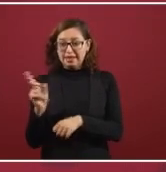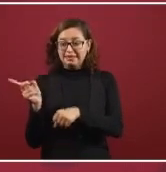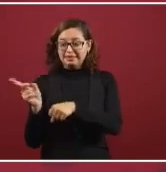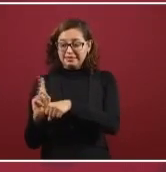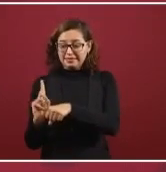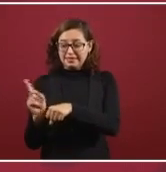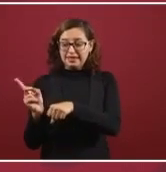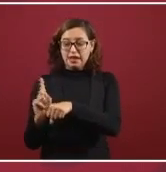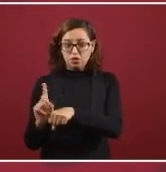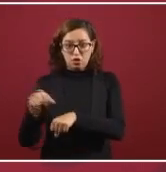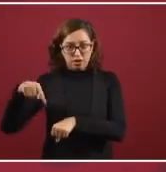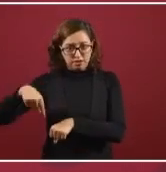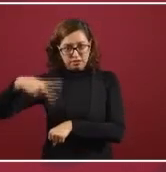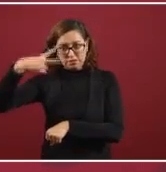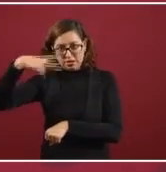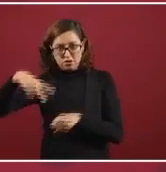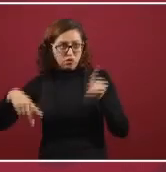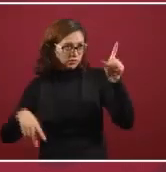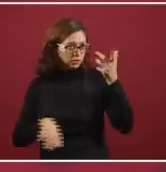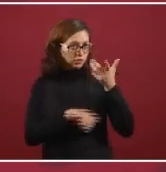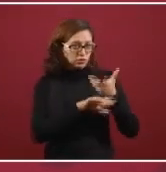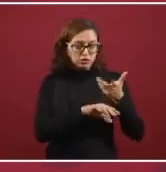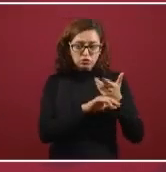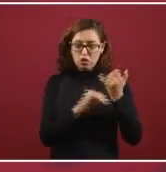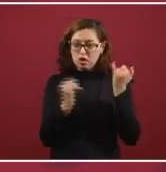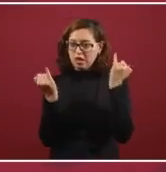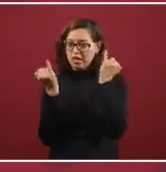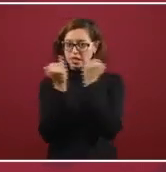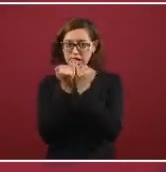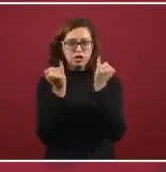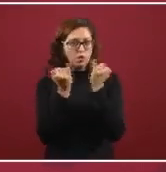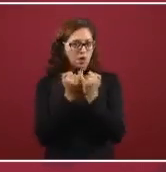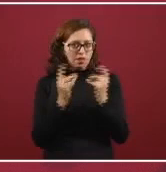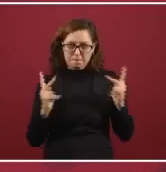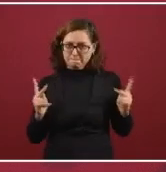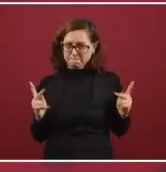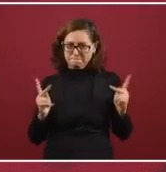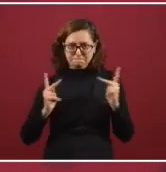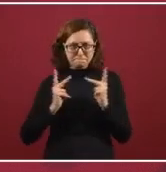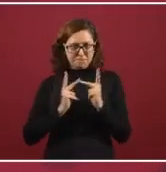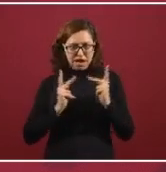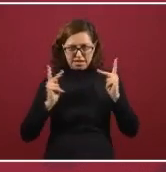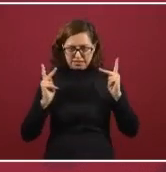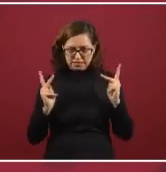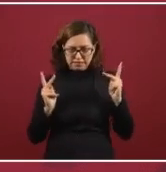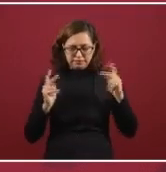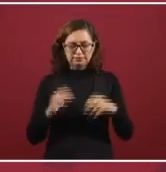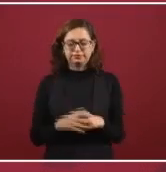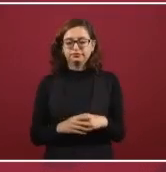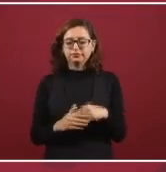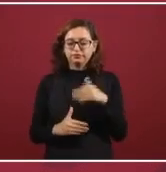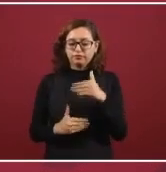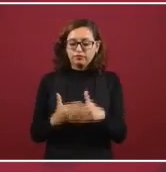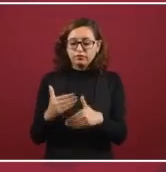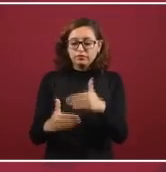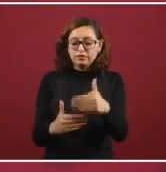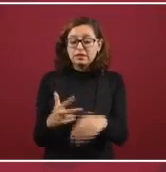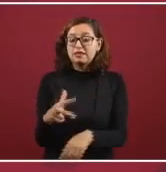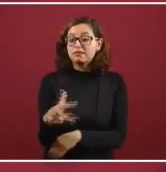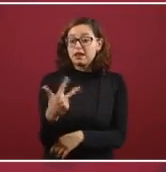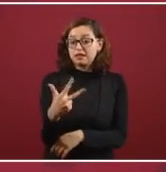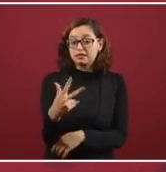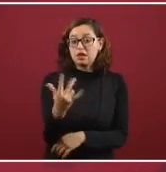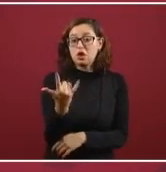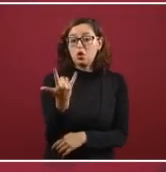Personas que habían llegado a los Estados Unidos cruzando el territorio de México. Al día 13 de julio